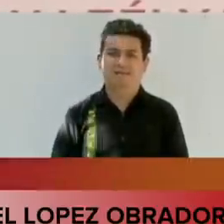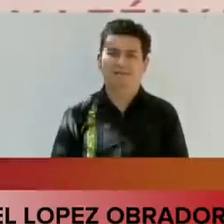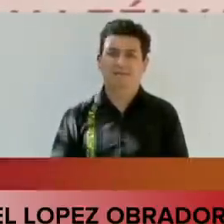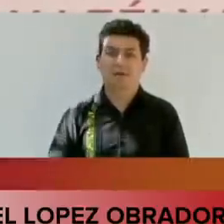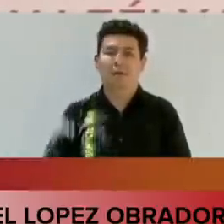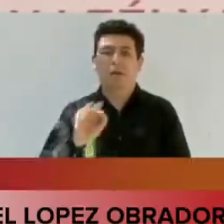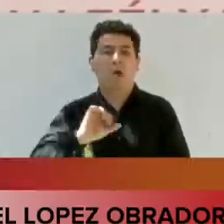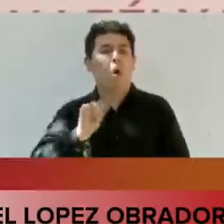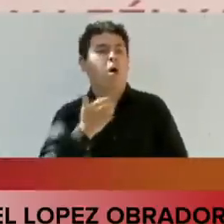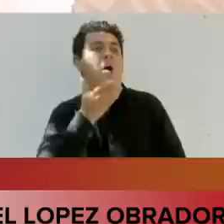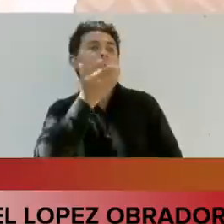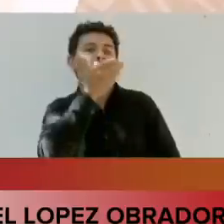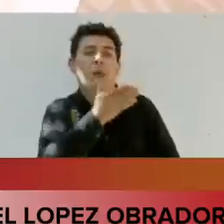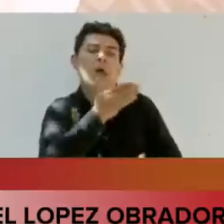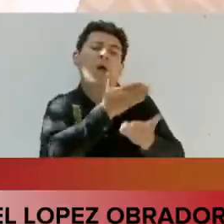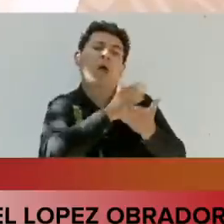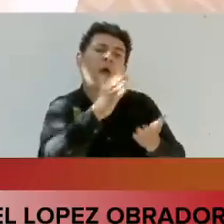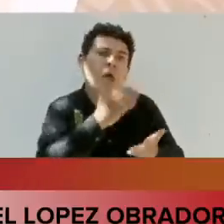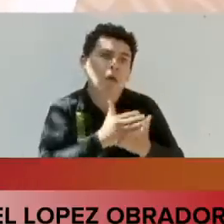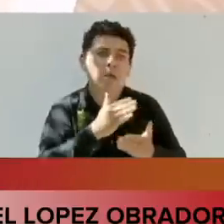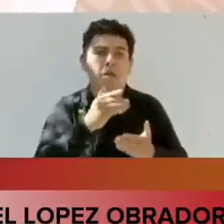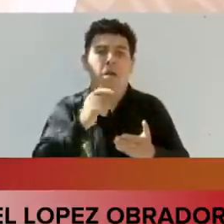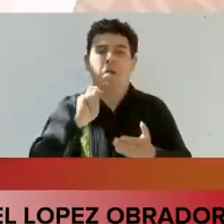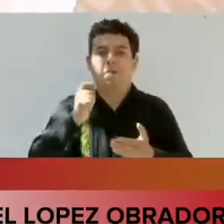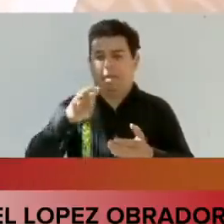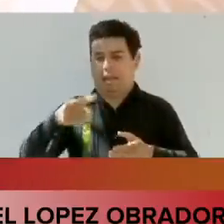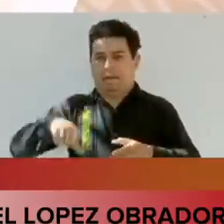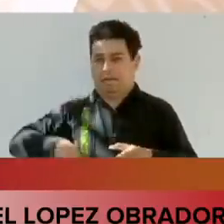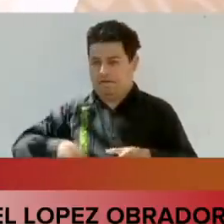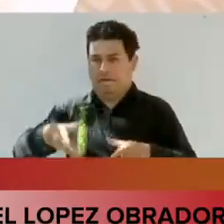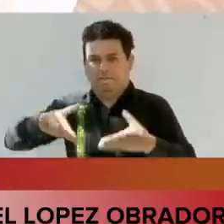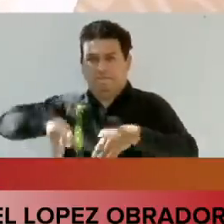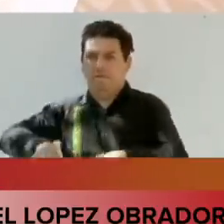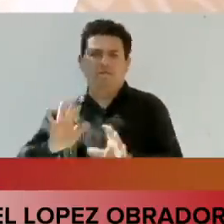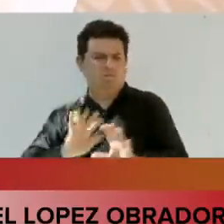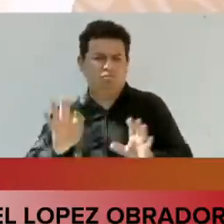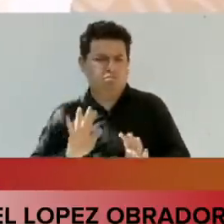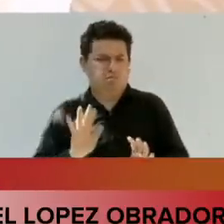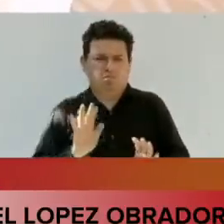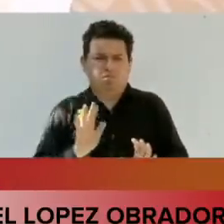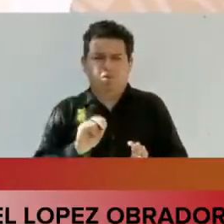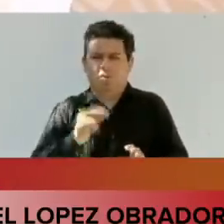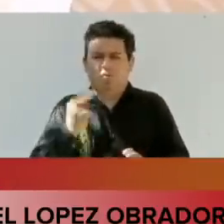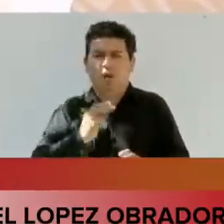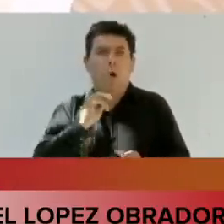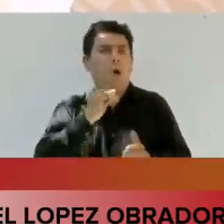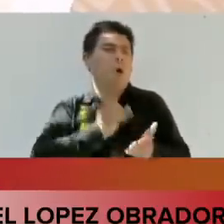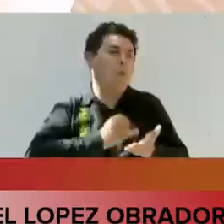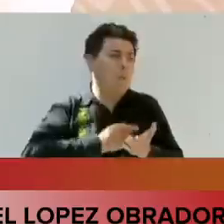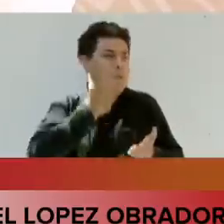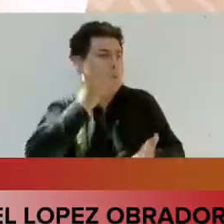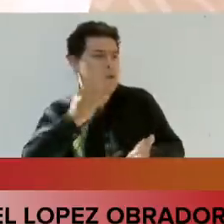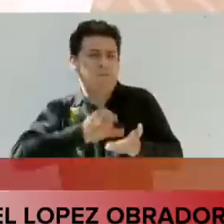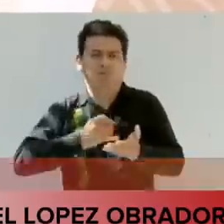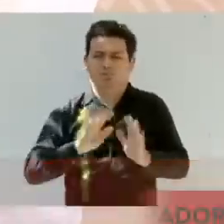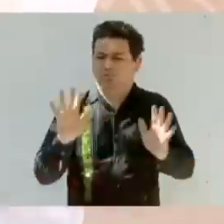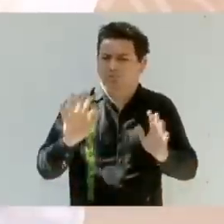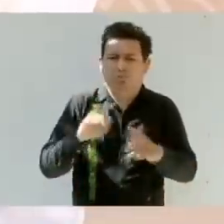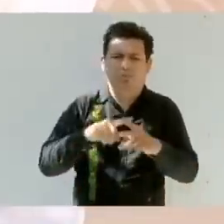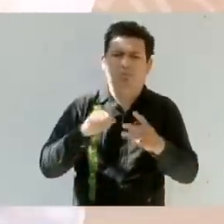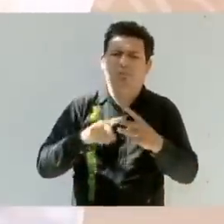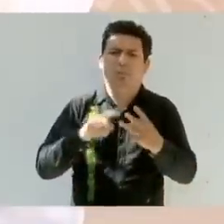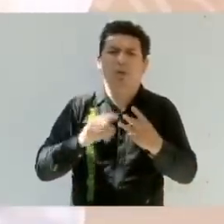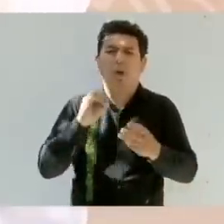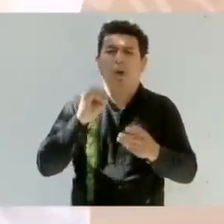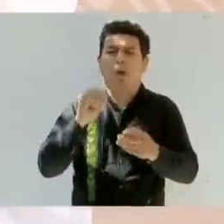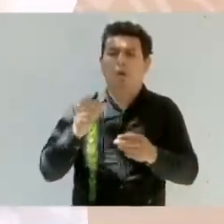solicitar créditos, de endeudar al país, ni de aumentar impuestos, ni de aumentar